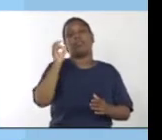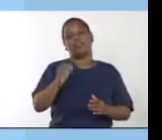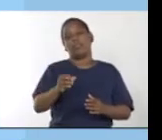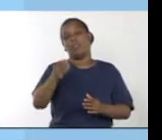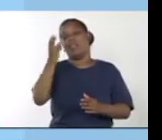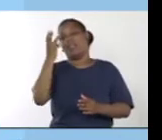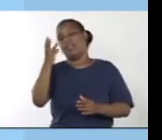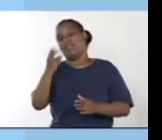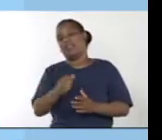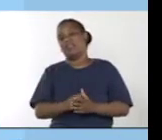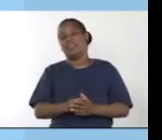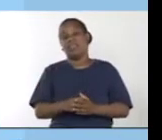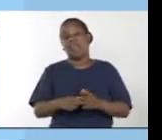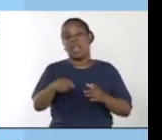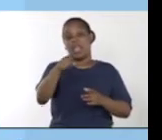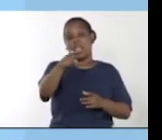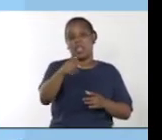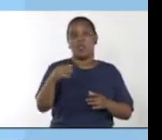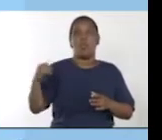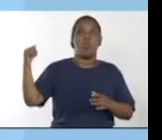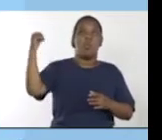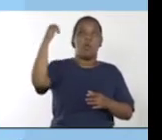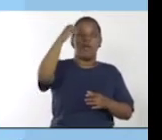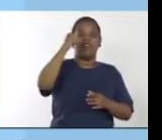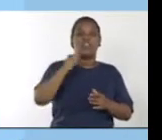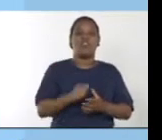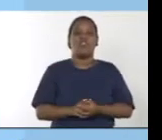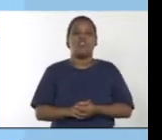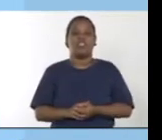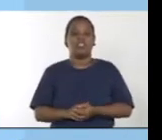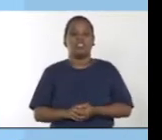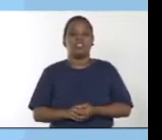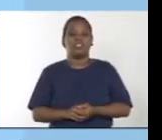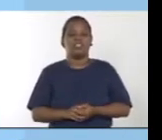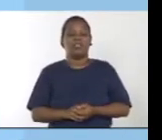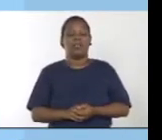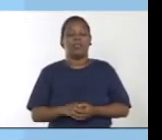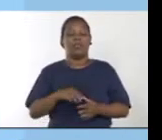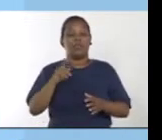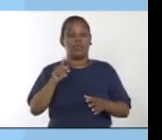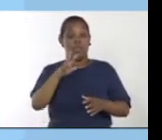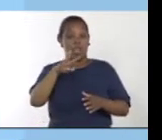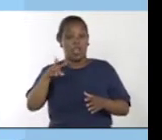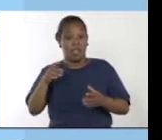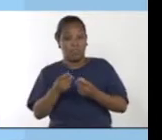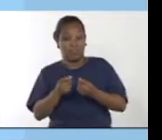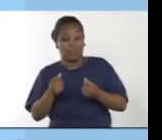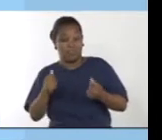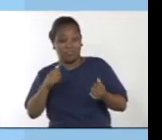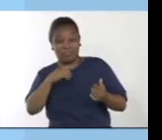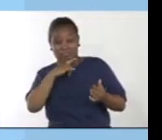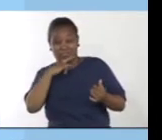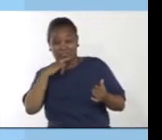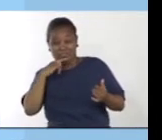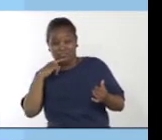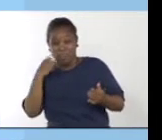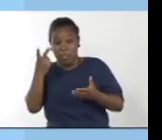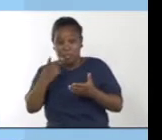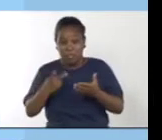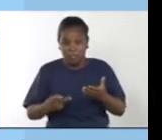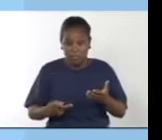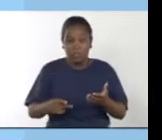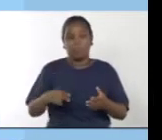tercera, ellos, los aviones. Cuando lean detenidamente el texto se darán cuenta de lo que les